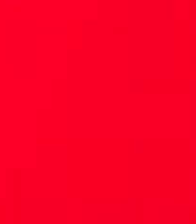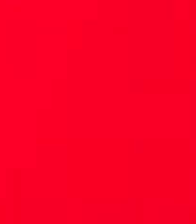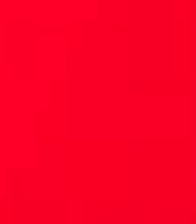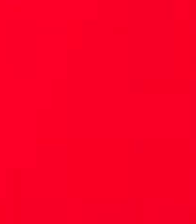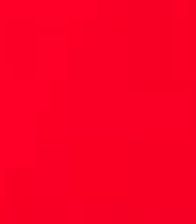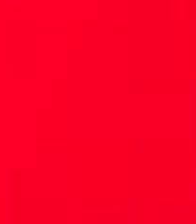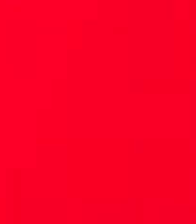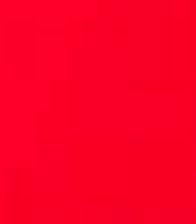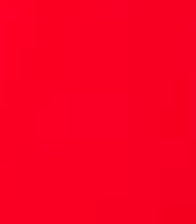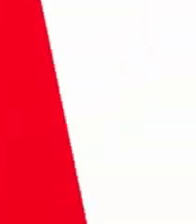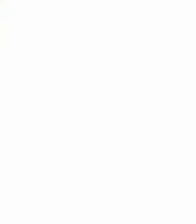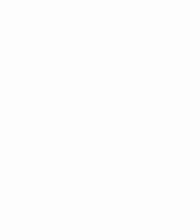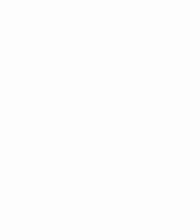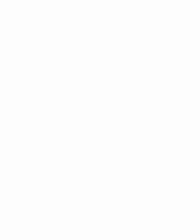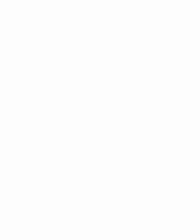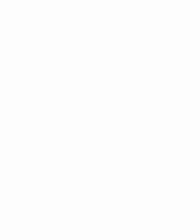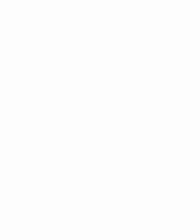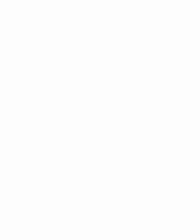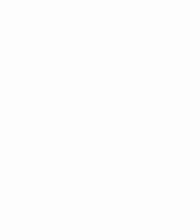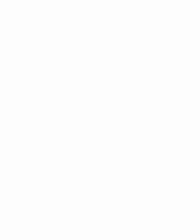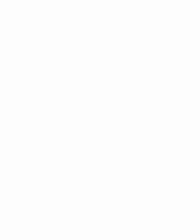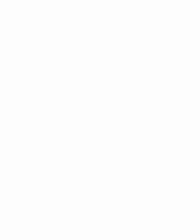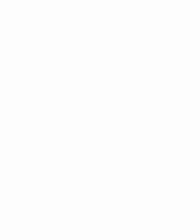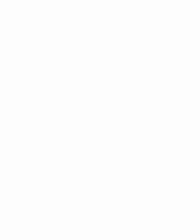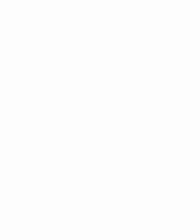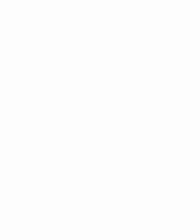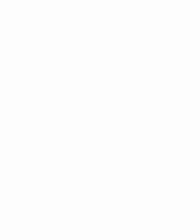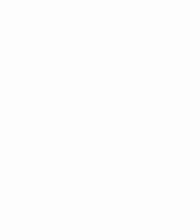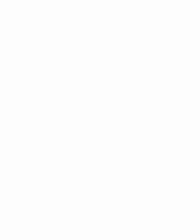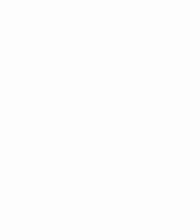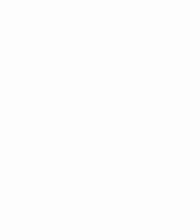señal televisiva del IRTP.